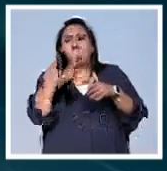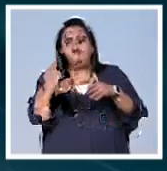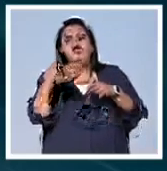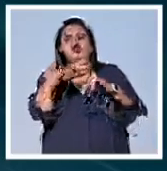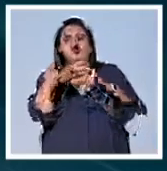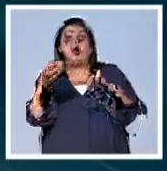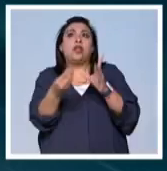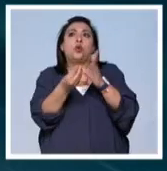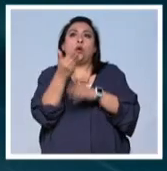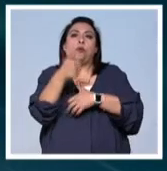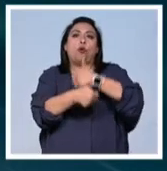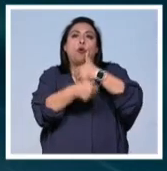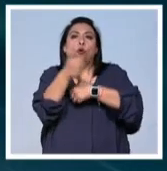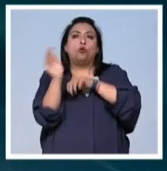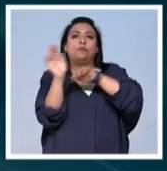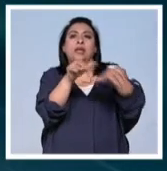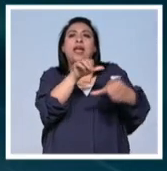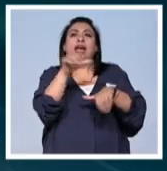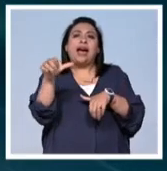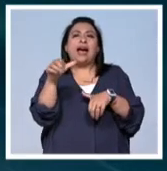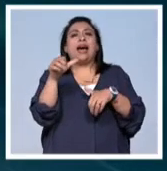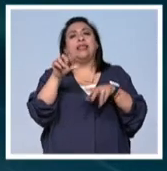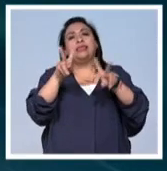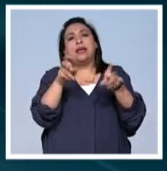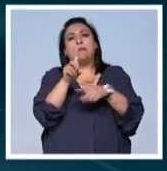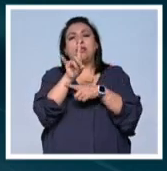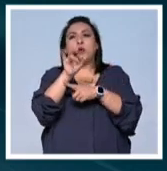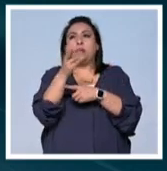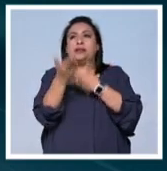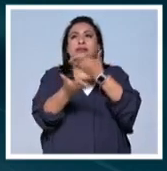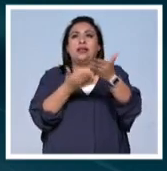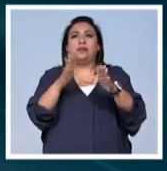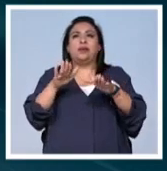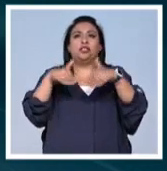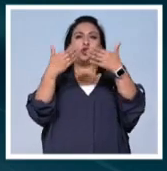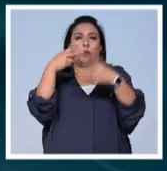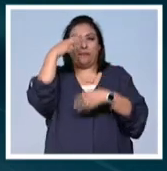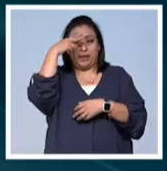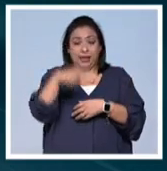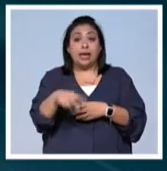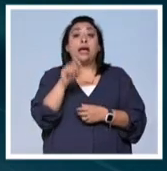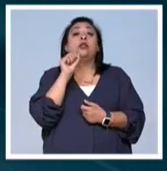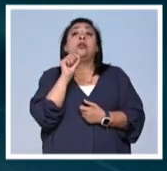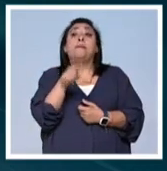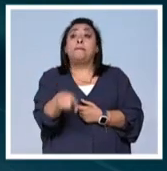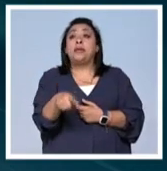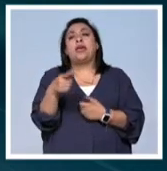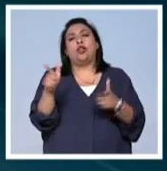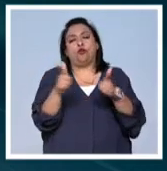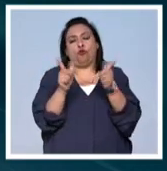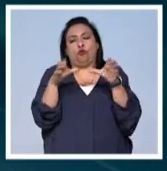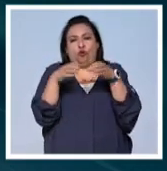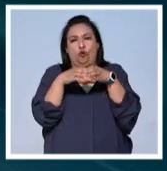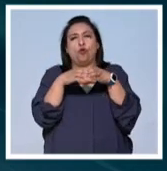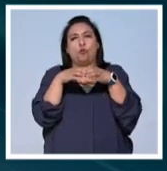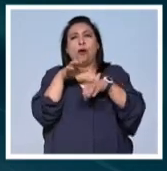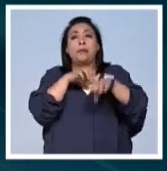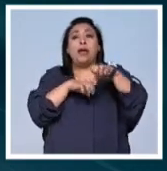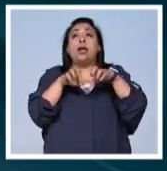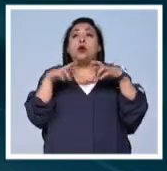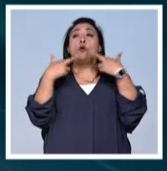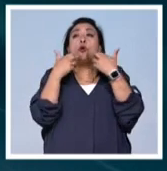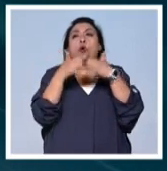quizá un nuevo concurso de ingreso a las ramas diplomáticas del servicio exterior mexicano además el cuerpo diplomático se reunió con